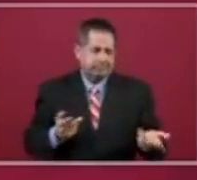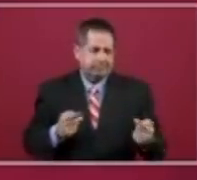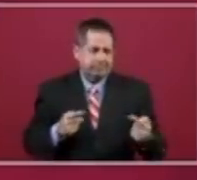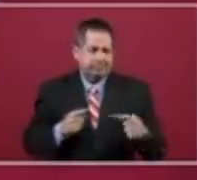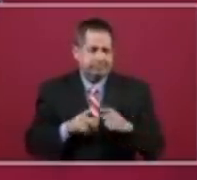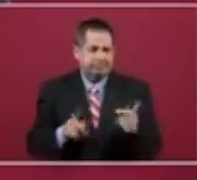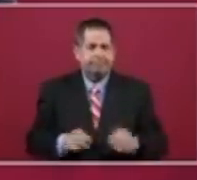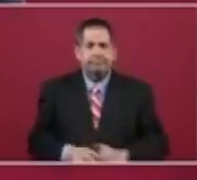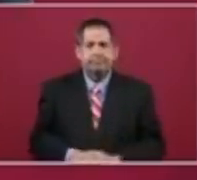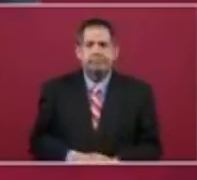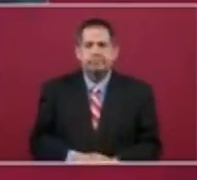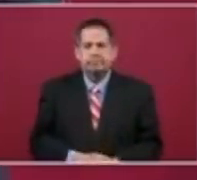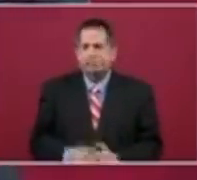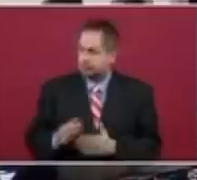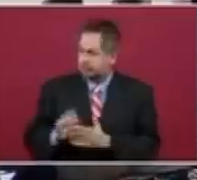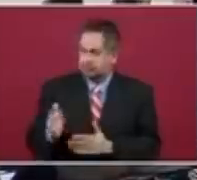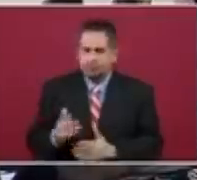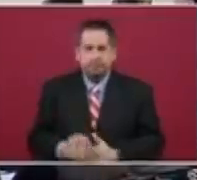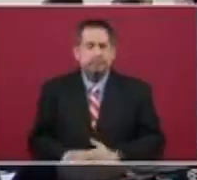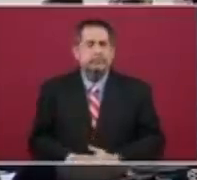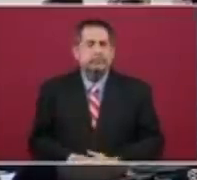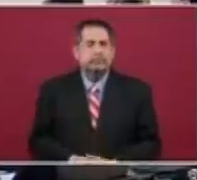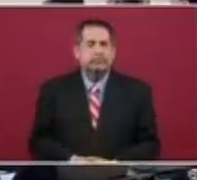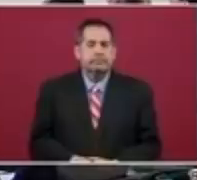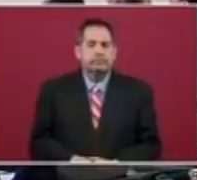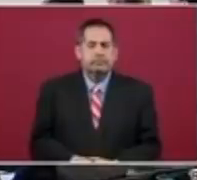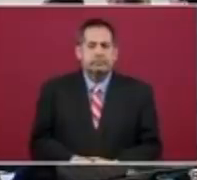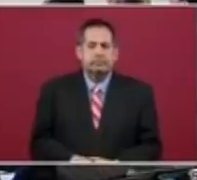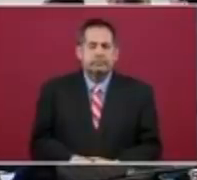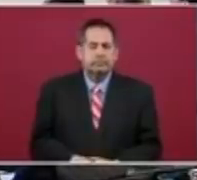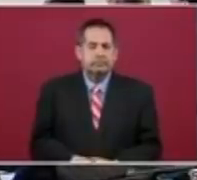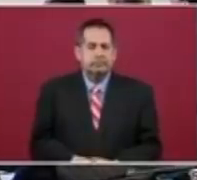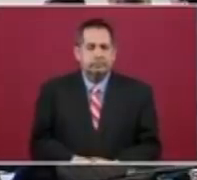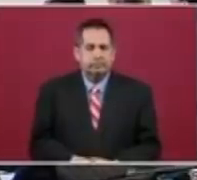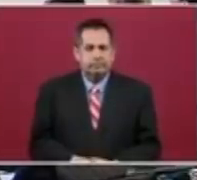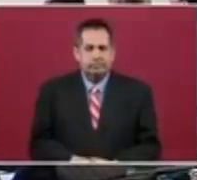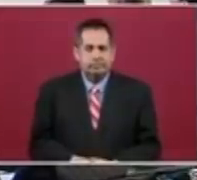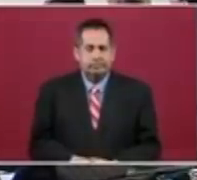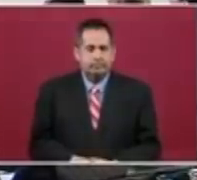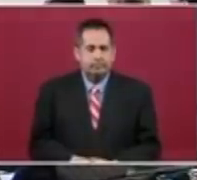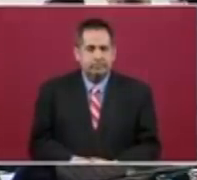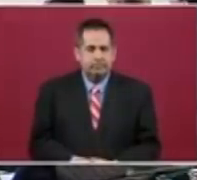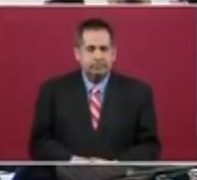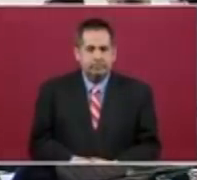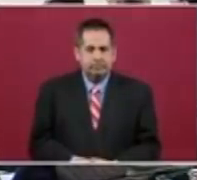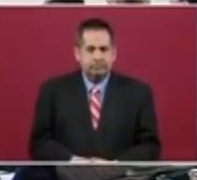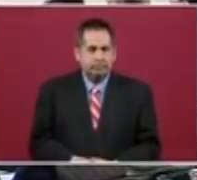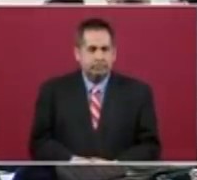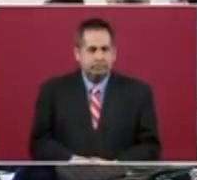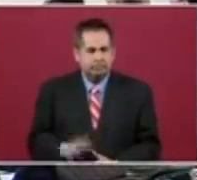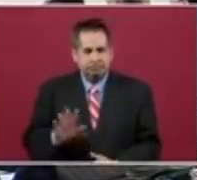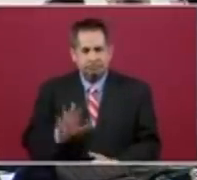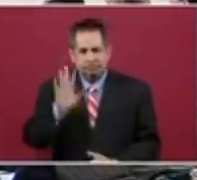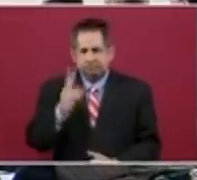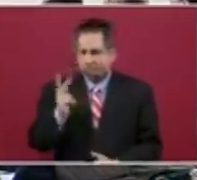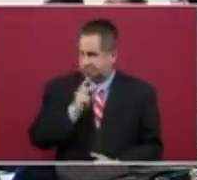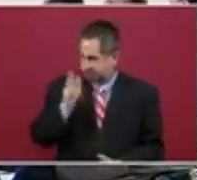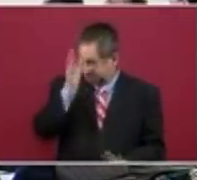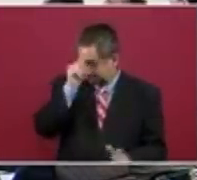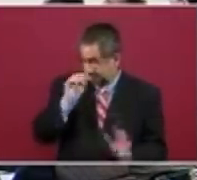¿no? Gracias. Parece que como que estábamos de acuerdo,